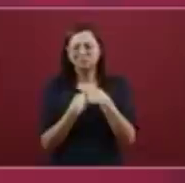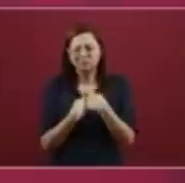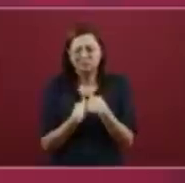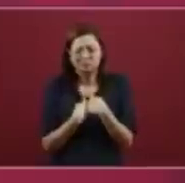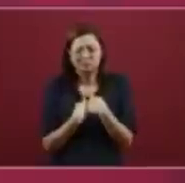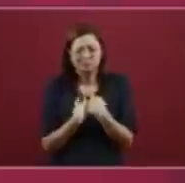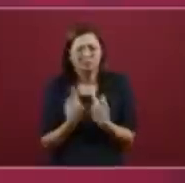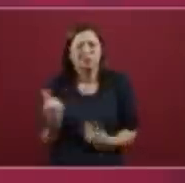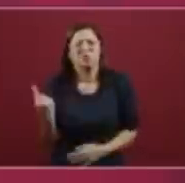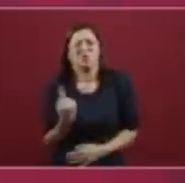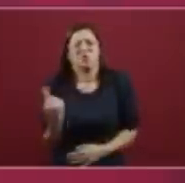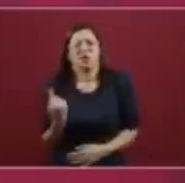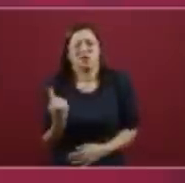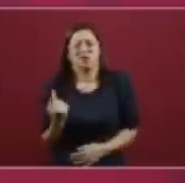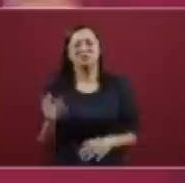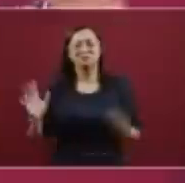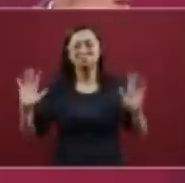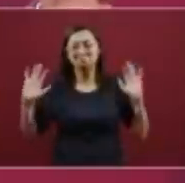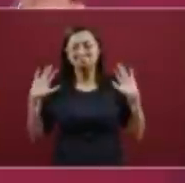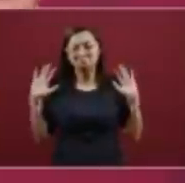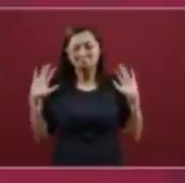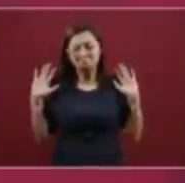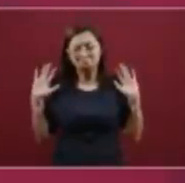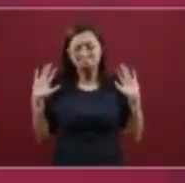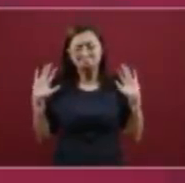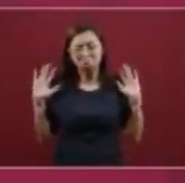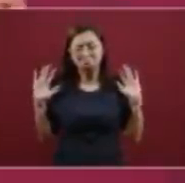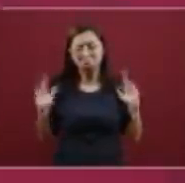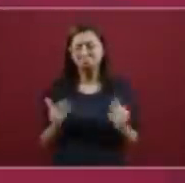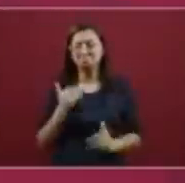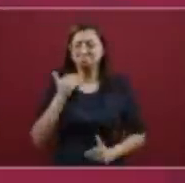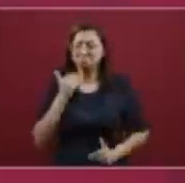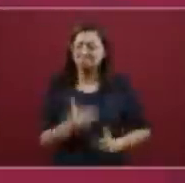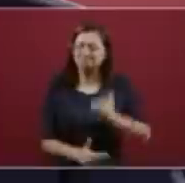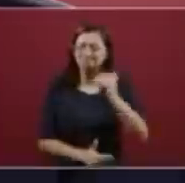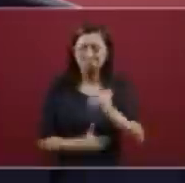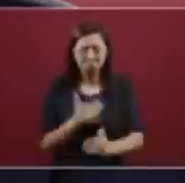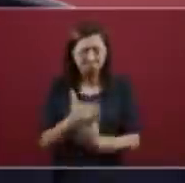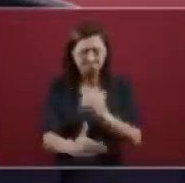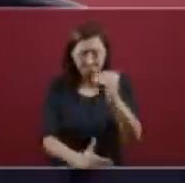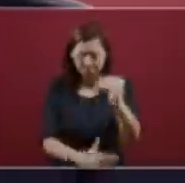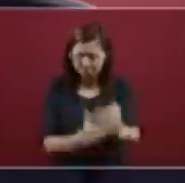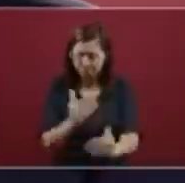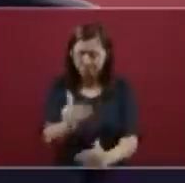que vamos a garantizar las libertades,